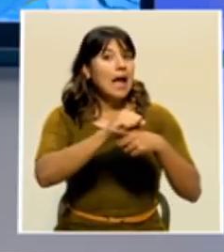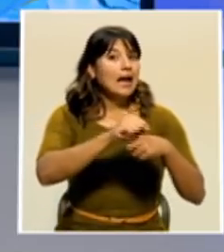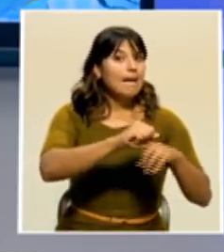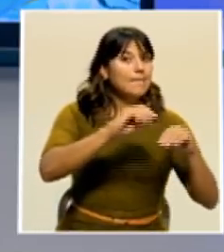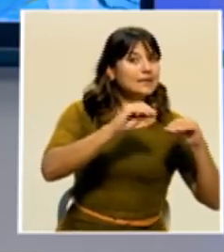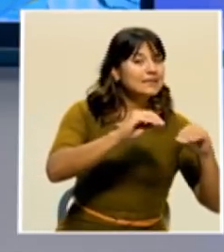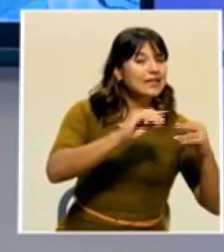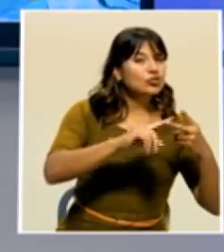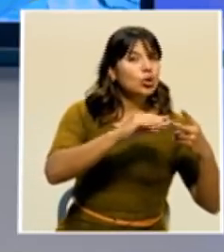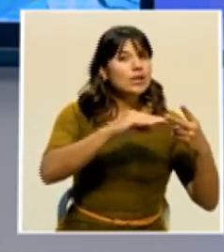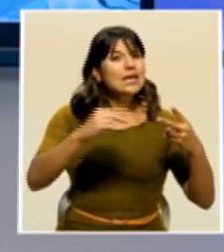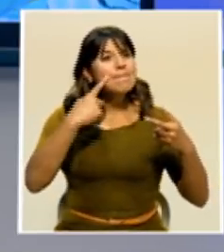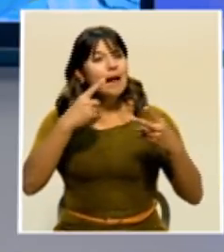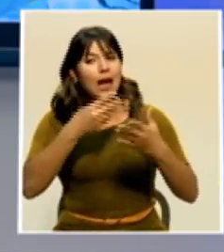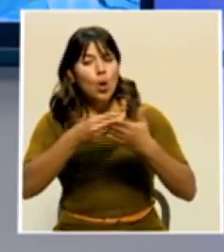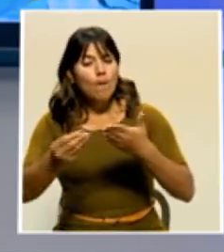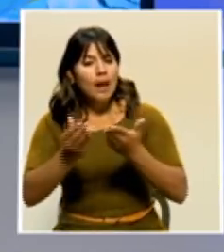equipo?